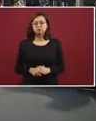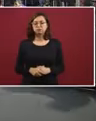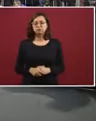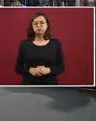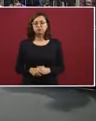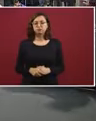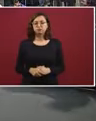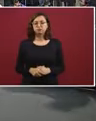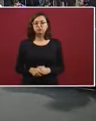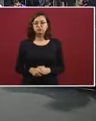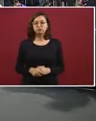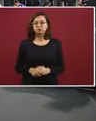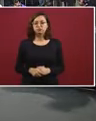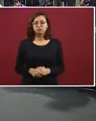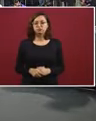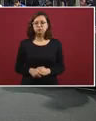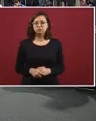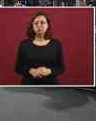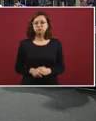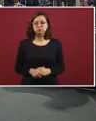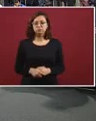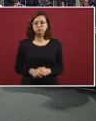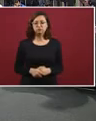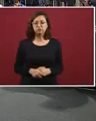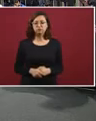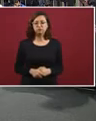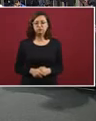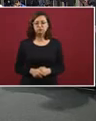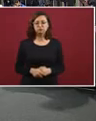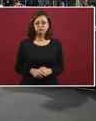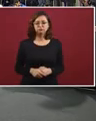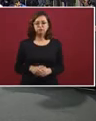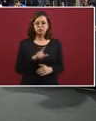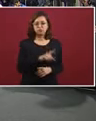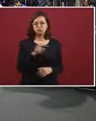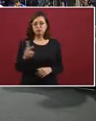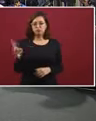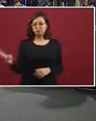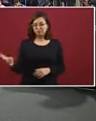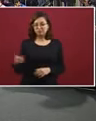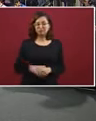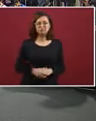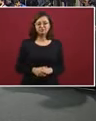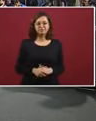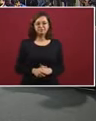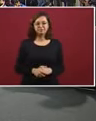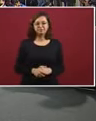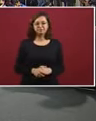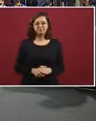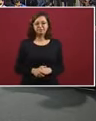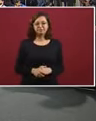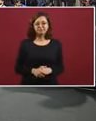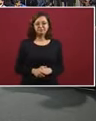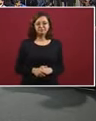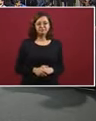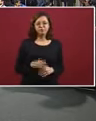Allá atrás. Tú también. Uno, dos, tres. Cuatro. Buenos días, presidente.